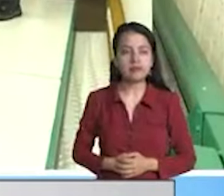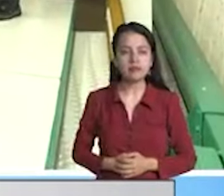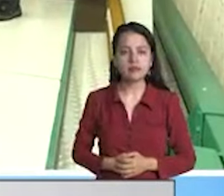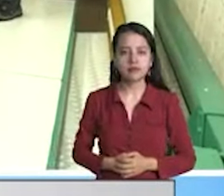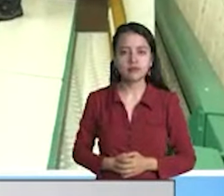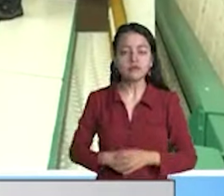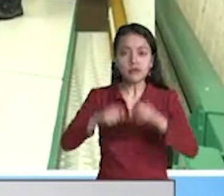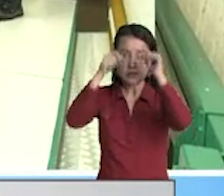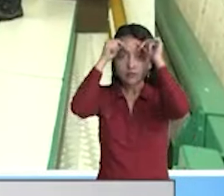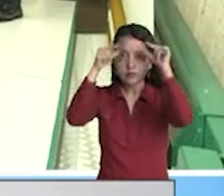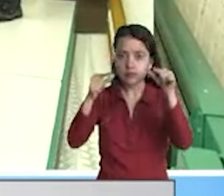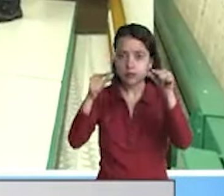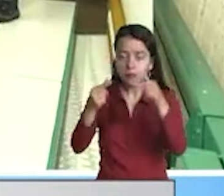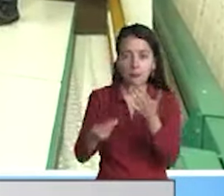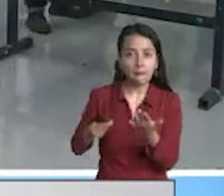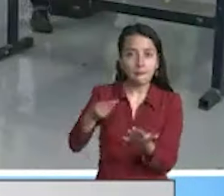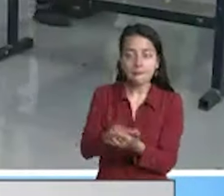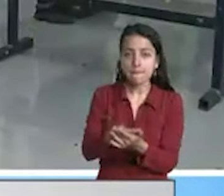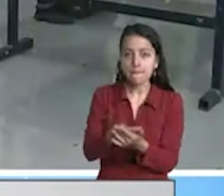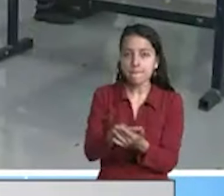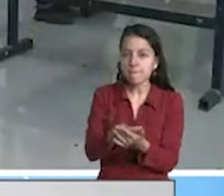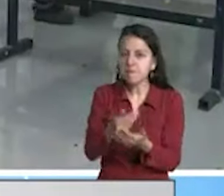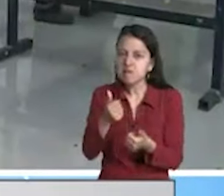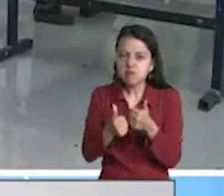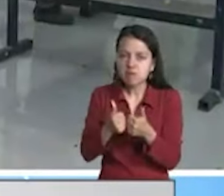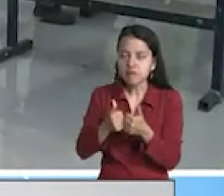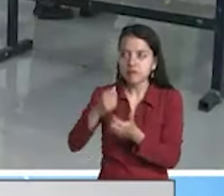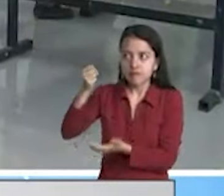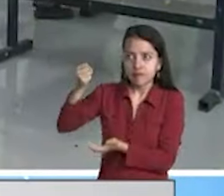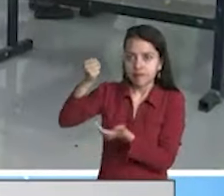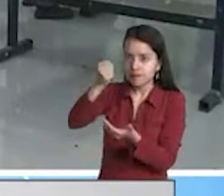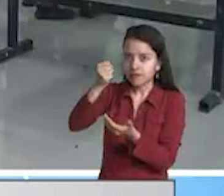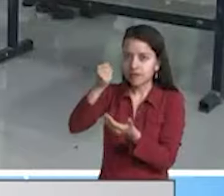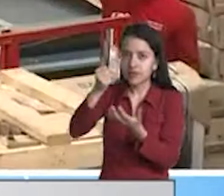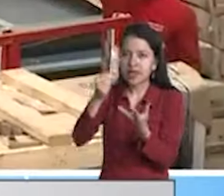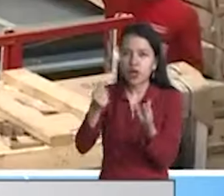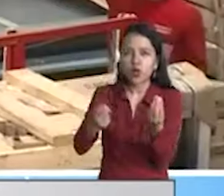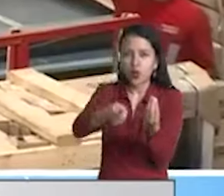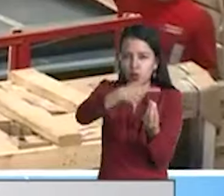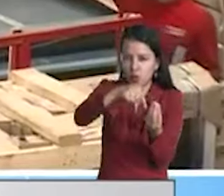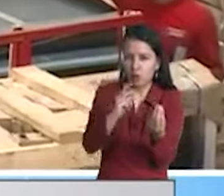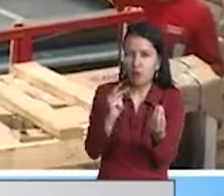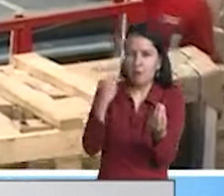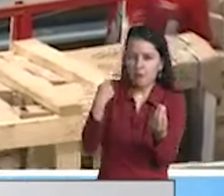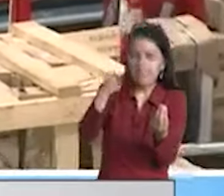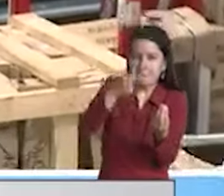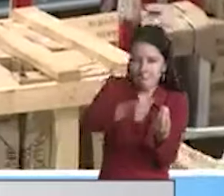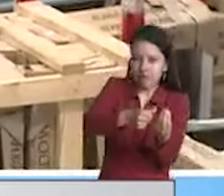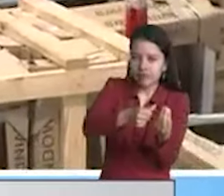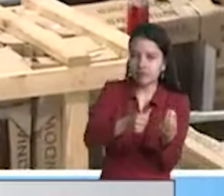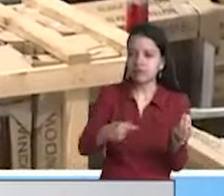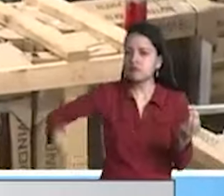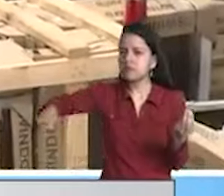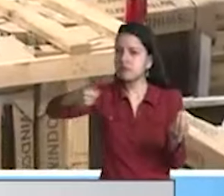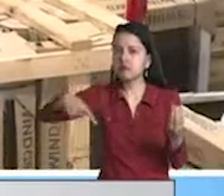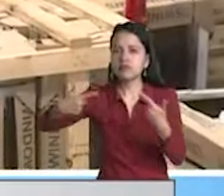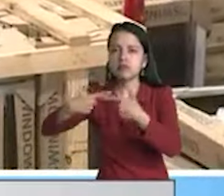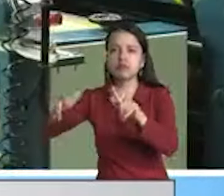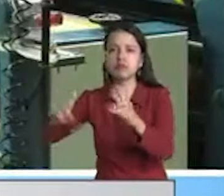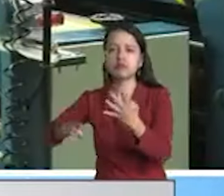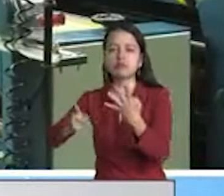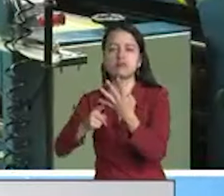pagará una pensión universal de un sector que protege y el resto puede mejorar su pensión a través del régimen